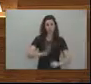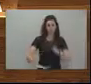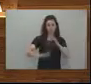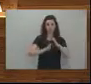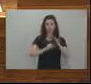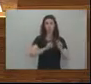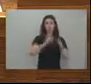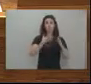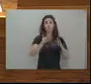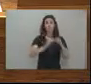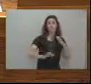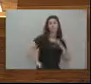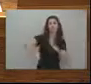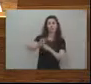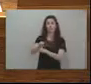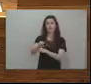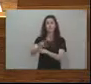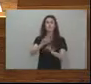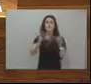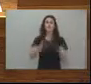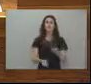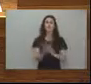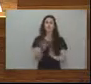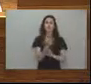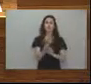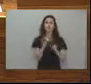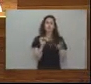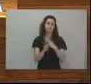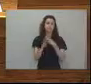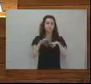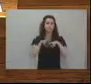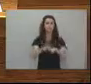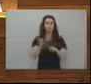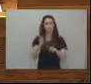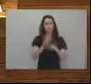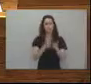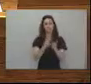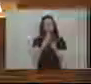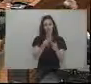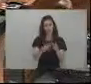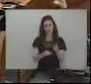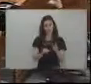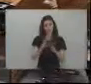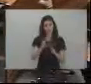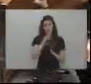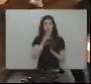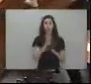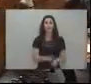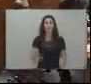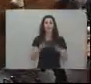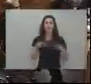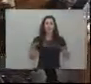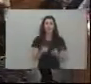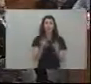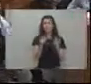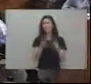podrían dedicarse a la reconversión del modelo productivo, con infraestructuras, con investigación, con proyectos útiles, no con una regasificadora que no era necesaria